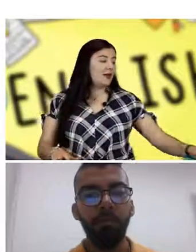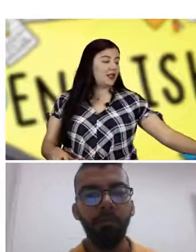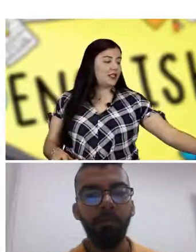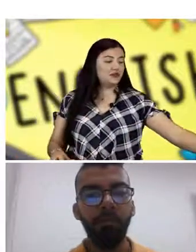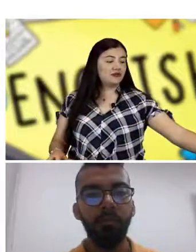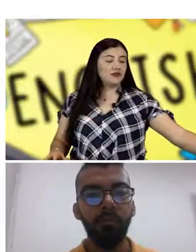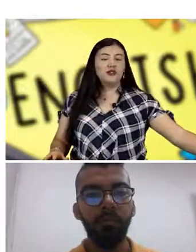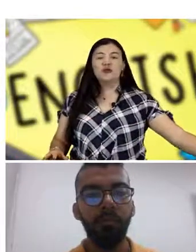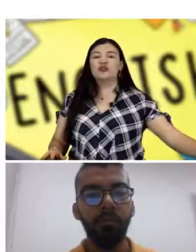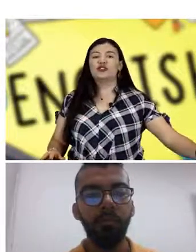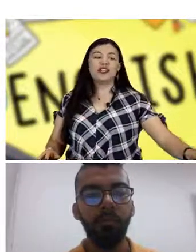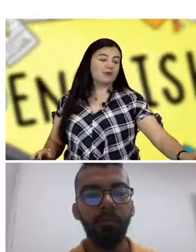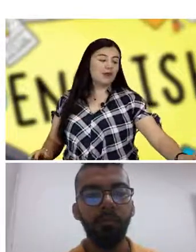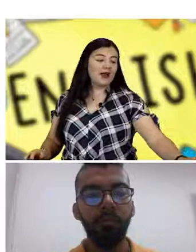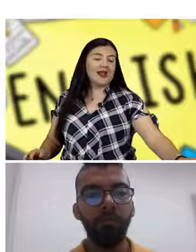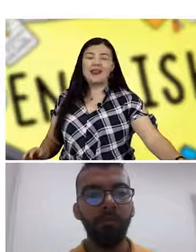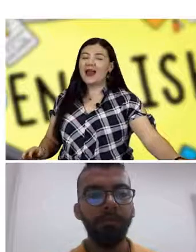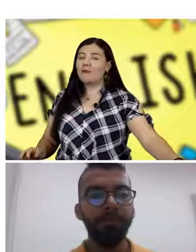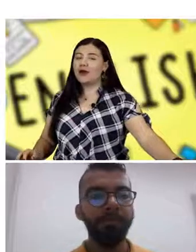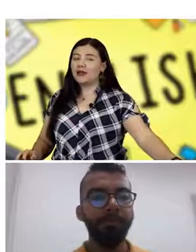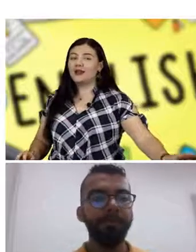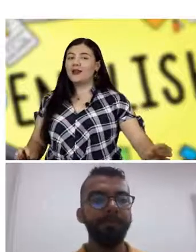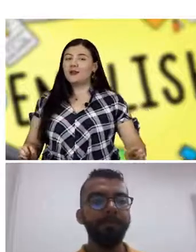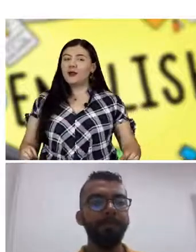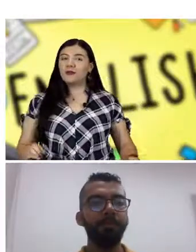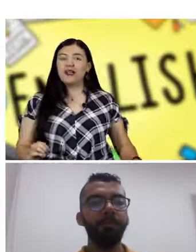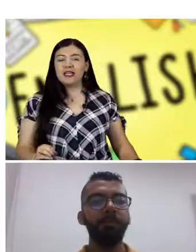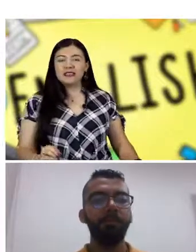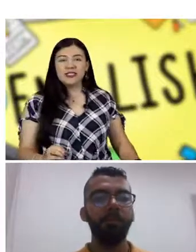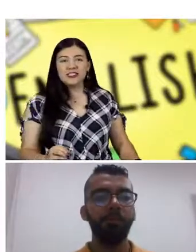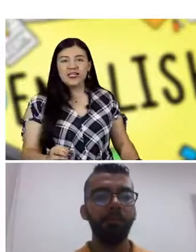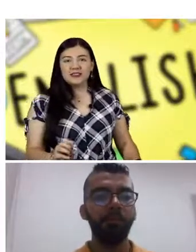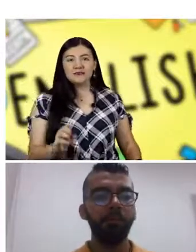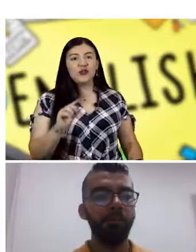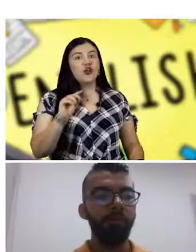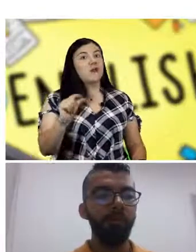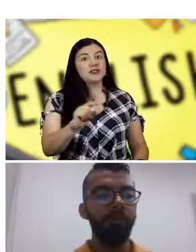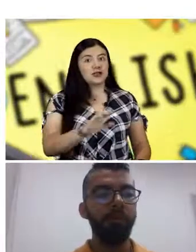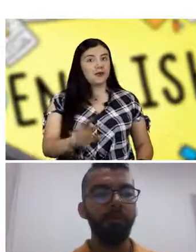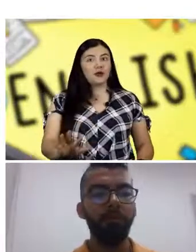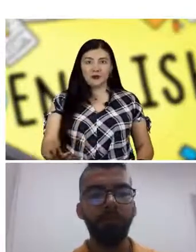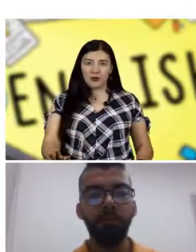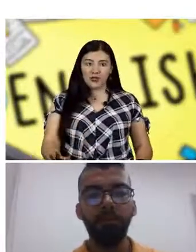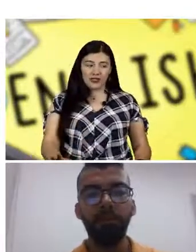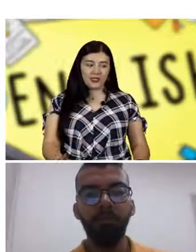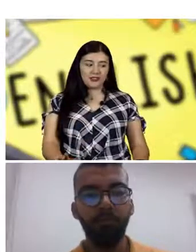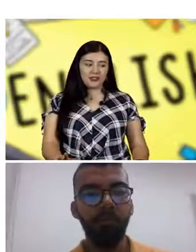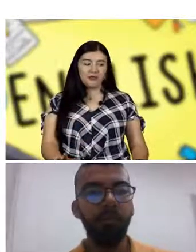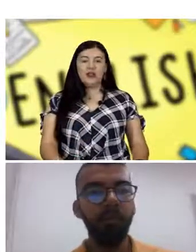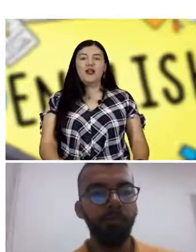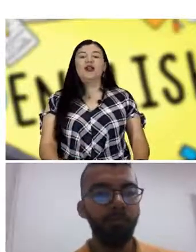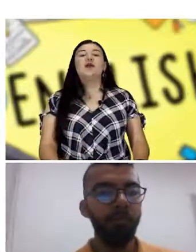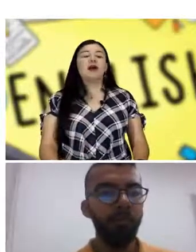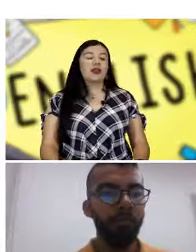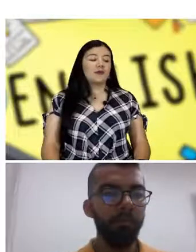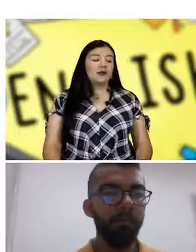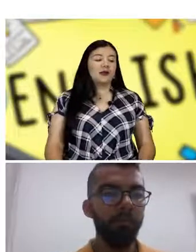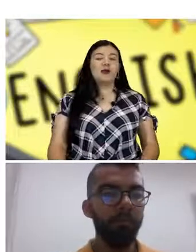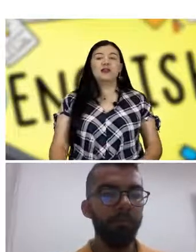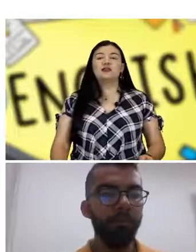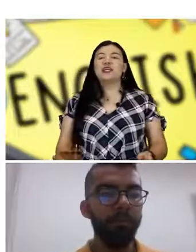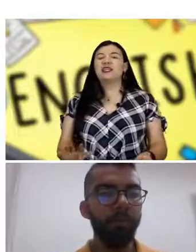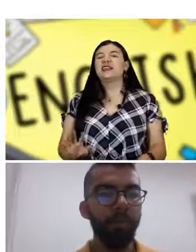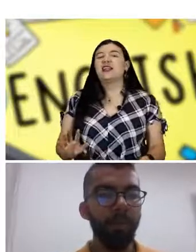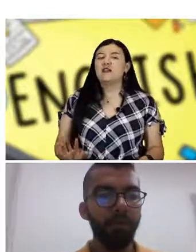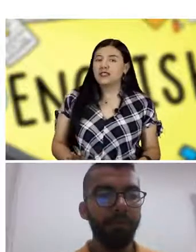en amarillo, ustedes pongan la parte del cuerpo en inglés en el chat lo más rápido que puedan, ¿listo? Lo más rápido